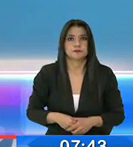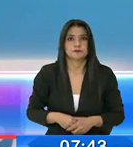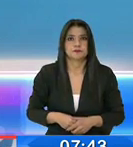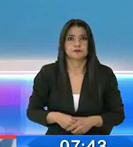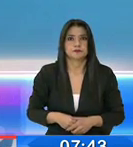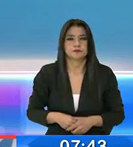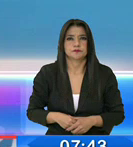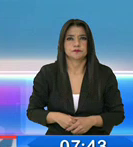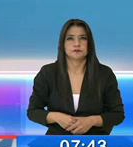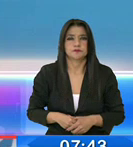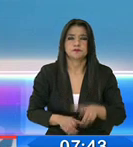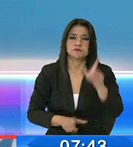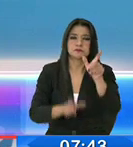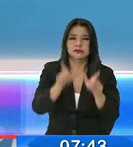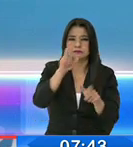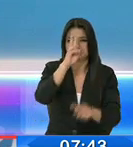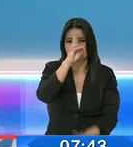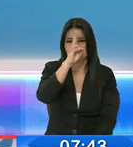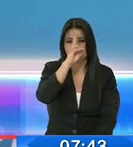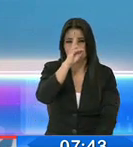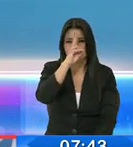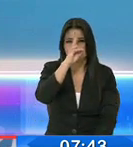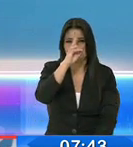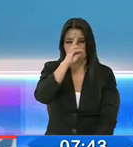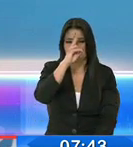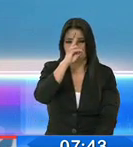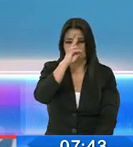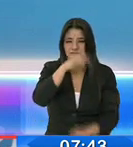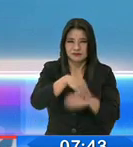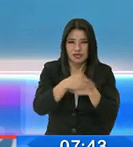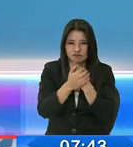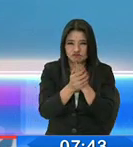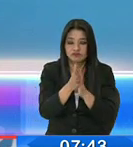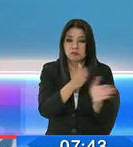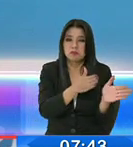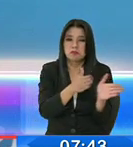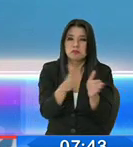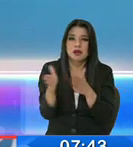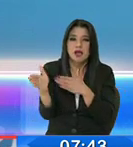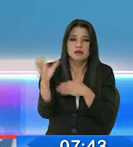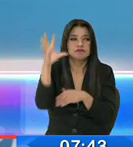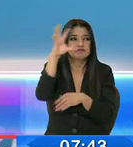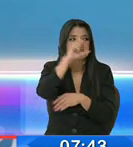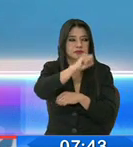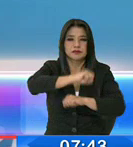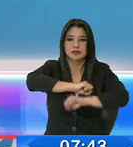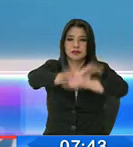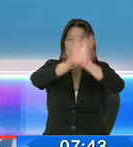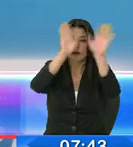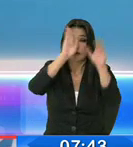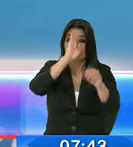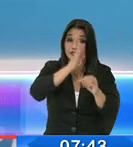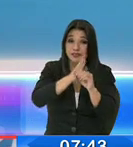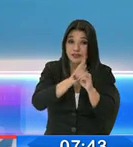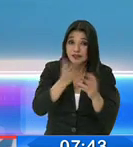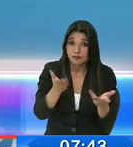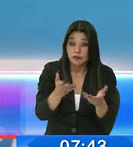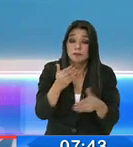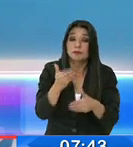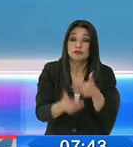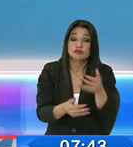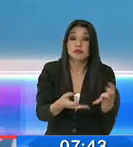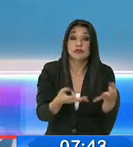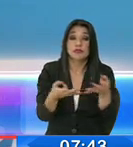jardines demasiado demasiado evidentes que tienen el propósito exclusivamente de dilatar